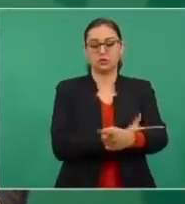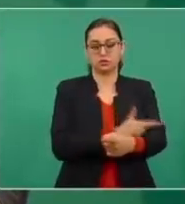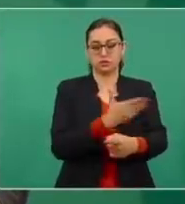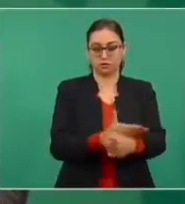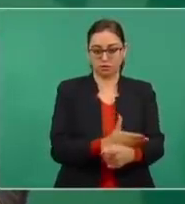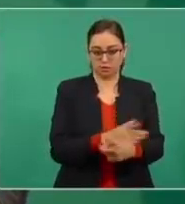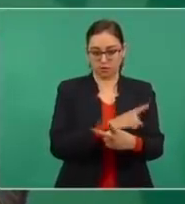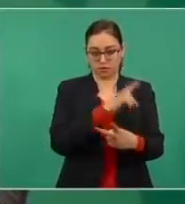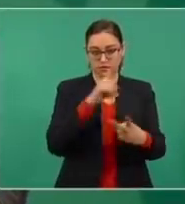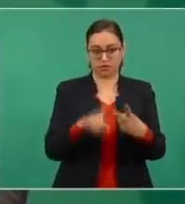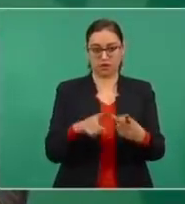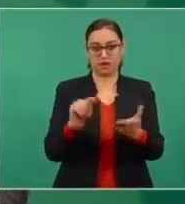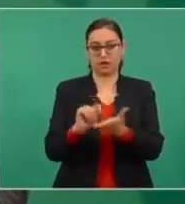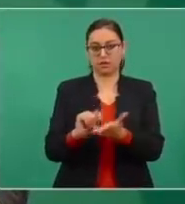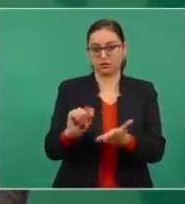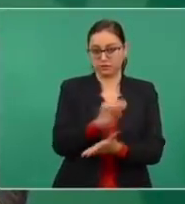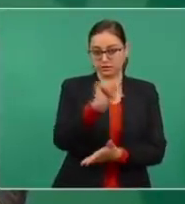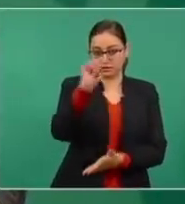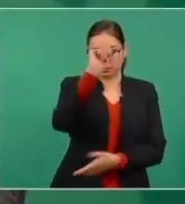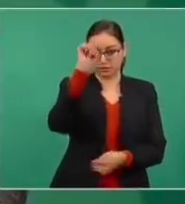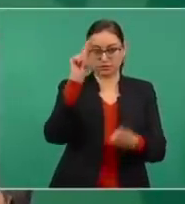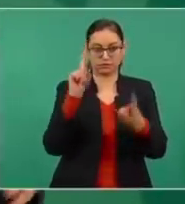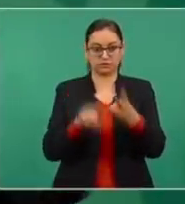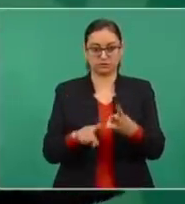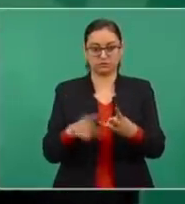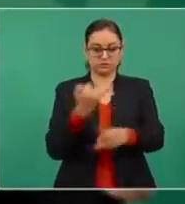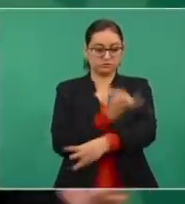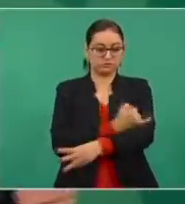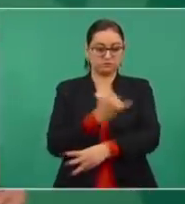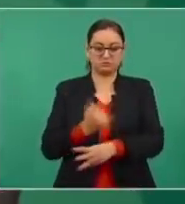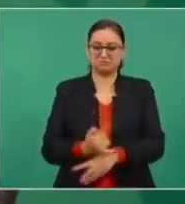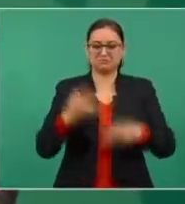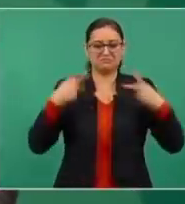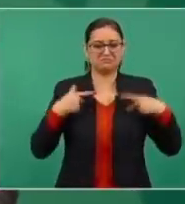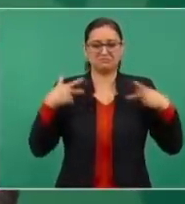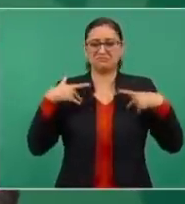otra en Tláhuac y otra en Iztapalapa. La gente contenta